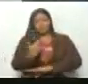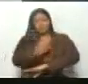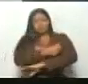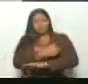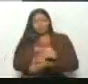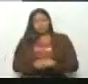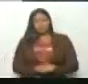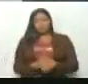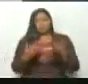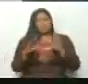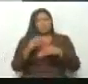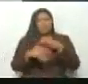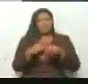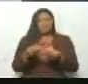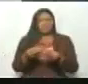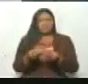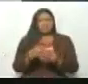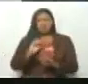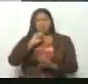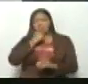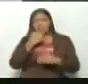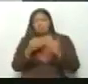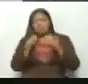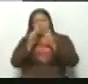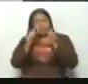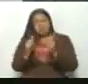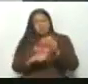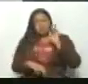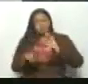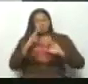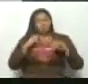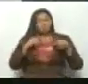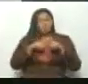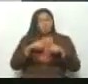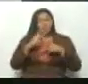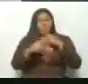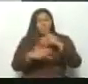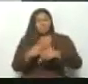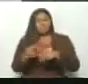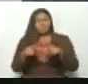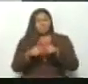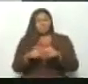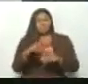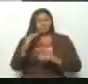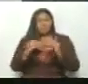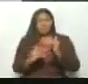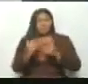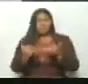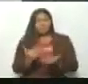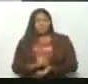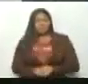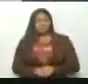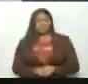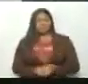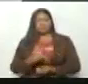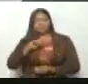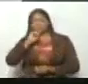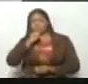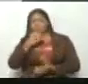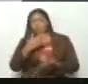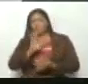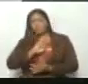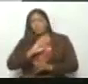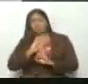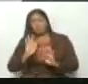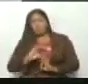dosis. ¿Qué nos permite eso? Con el envejecimiento, el sistema inmune también sufre un proceso de desaceleración, de envejecimiento